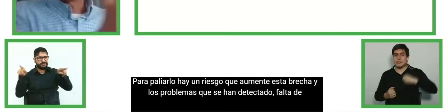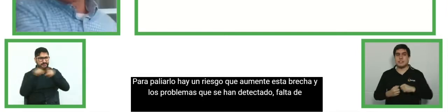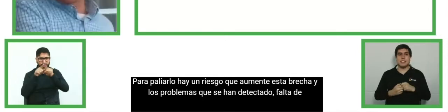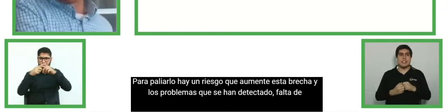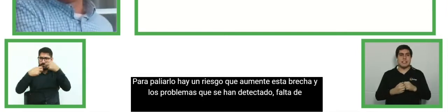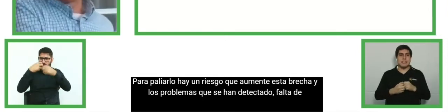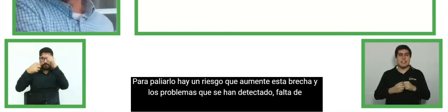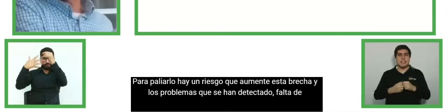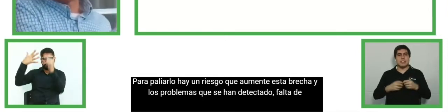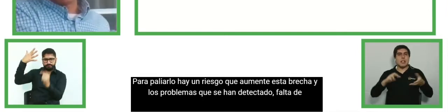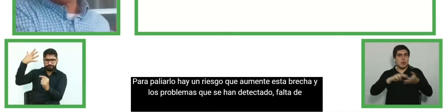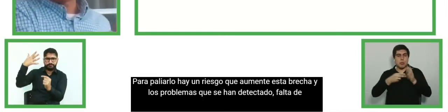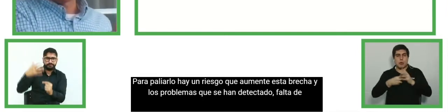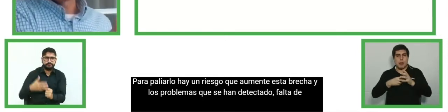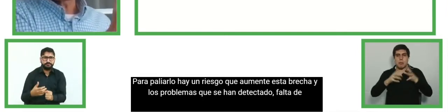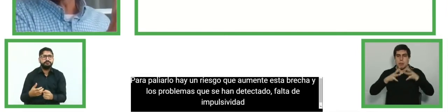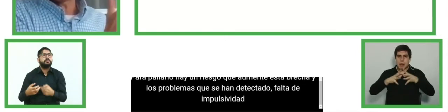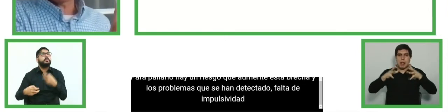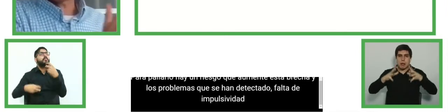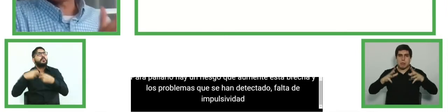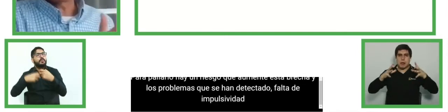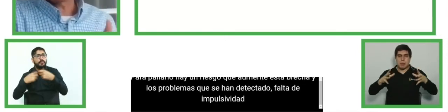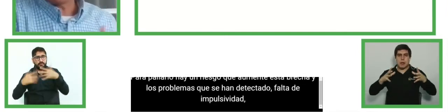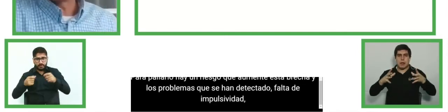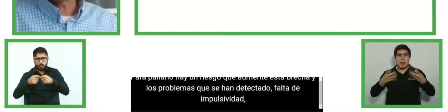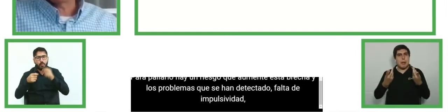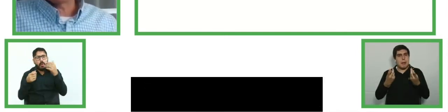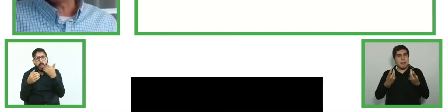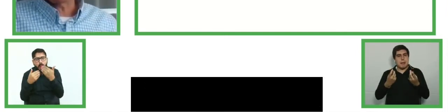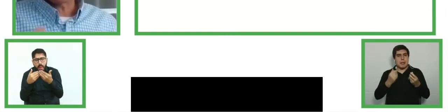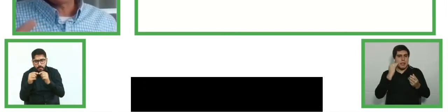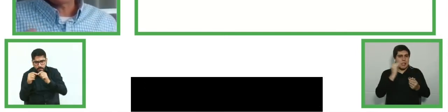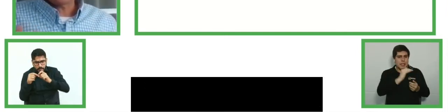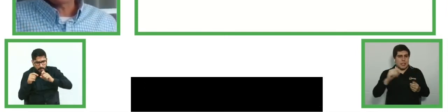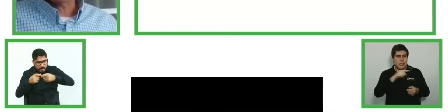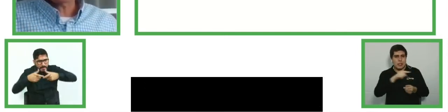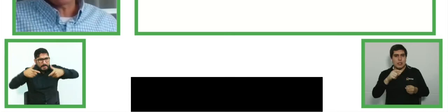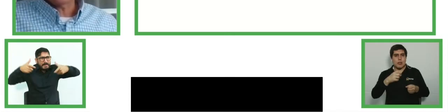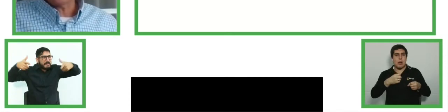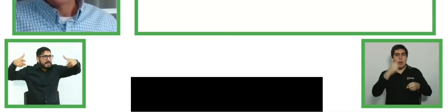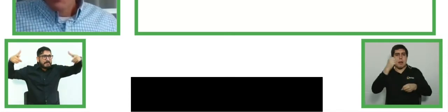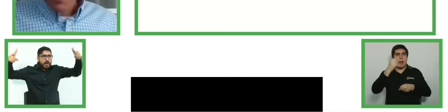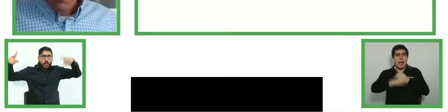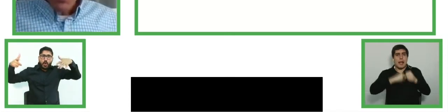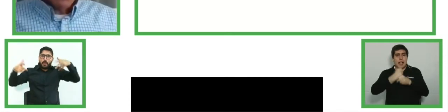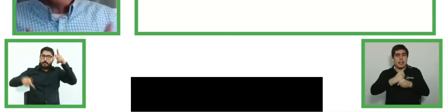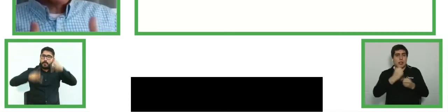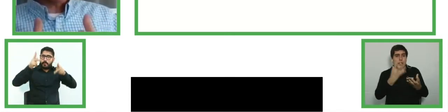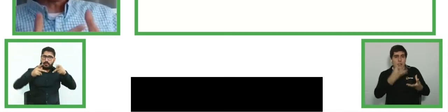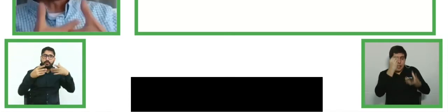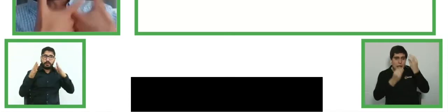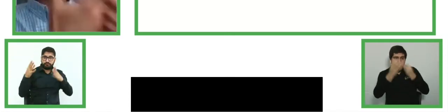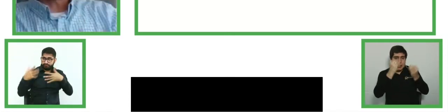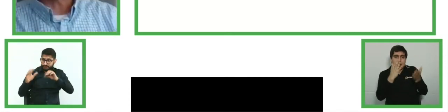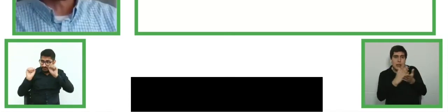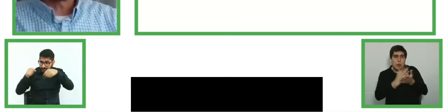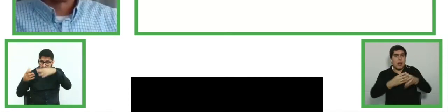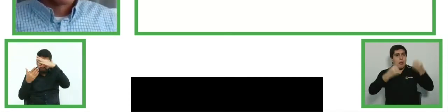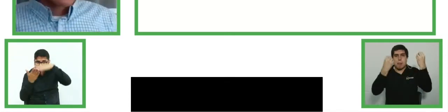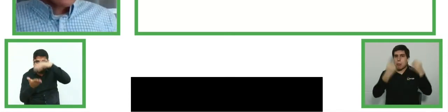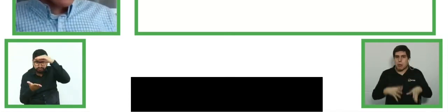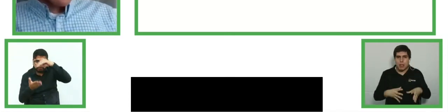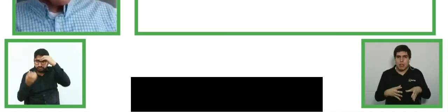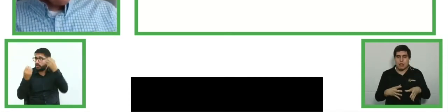y puede suponer un paso atrás gigante para muchos niños, o sea, pérdida de años de escolaridad, pero pérdida de avances,